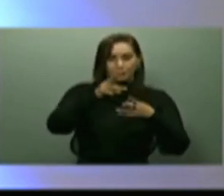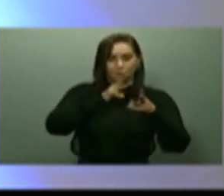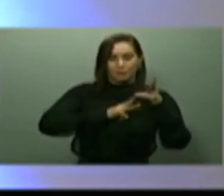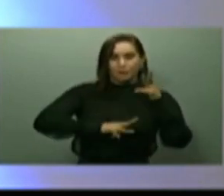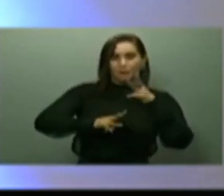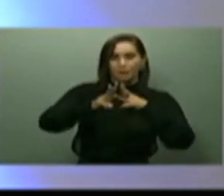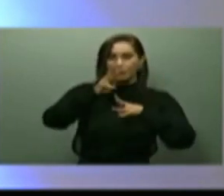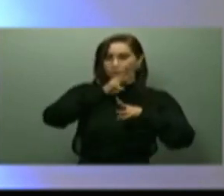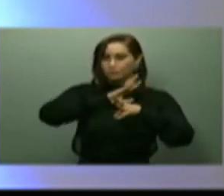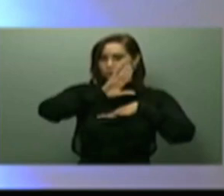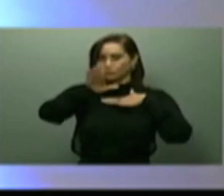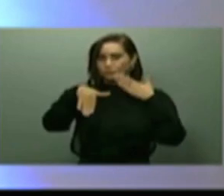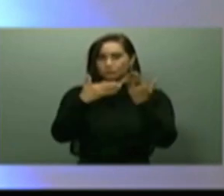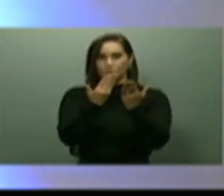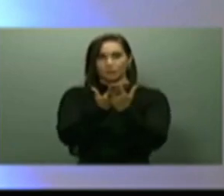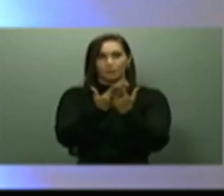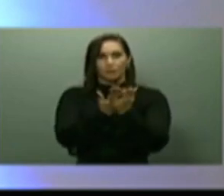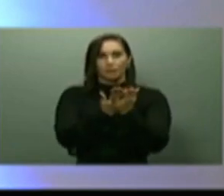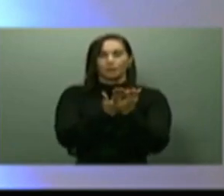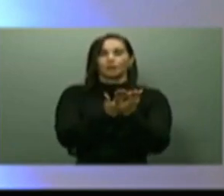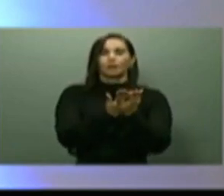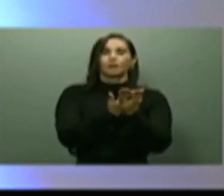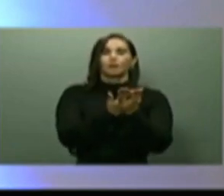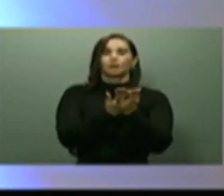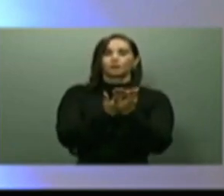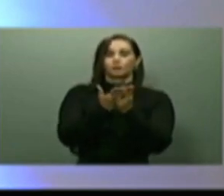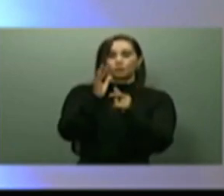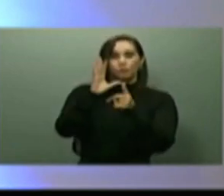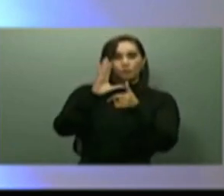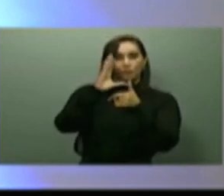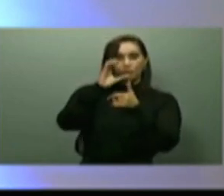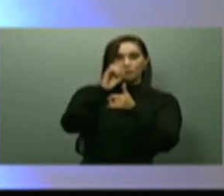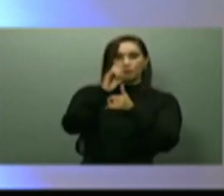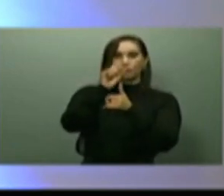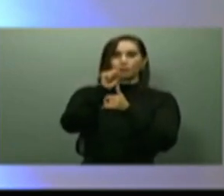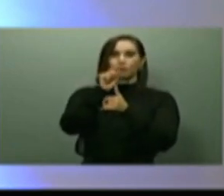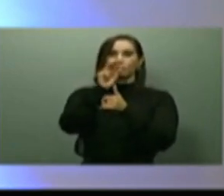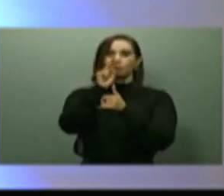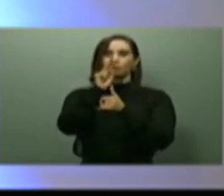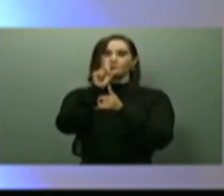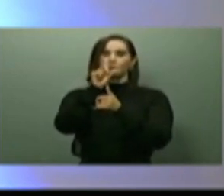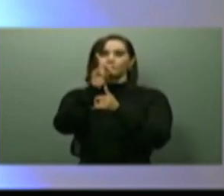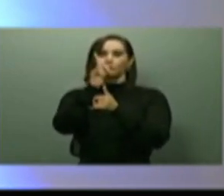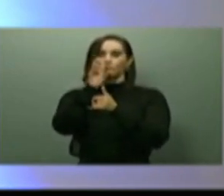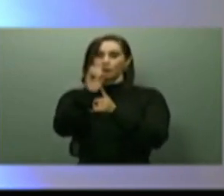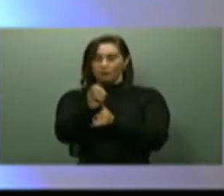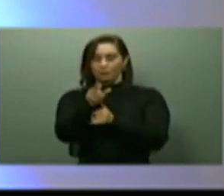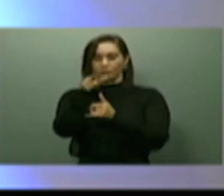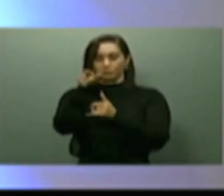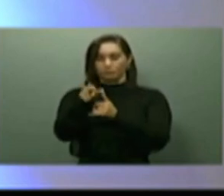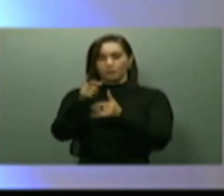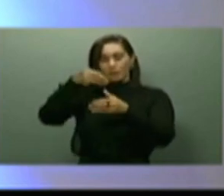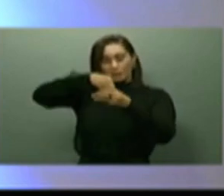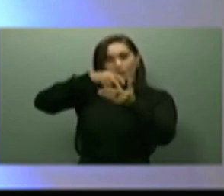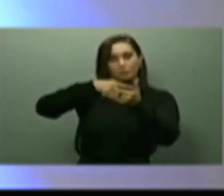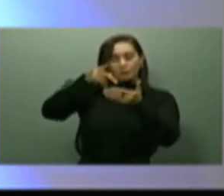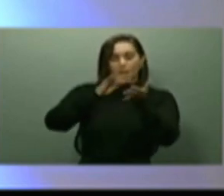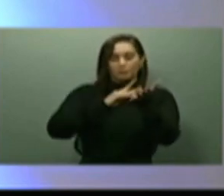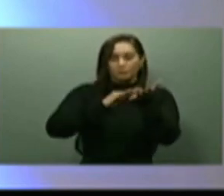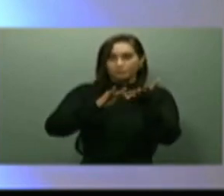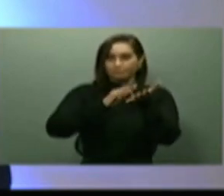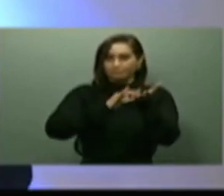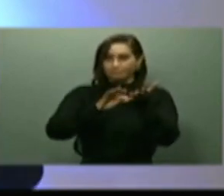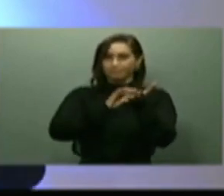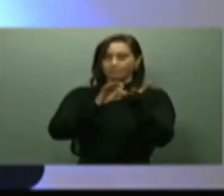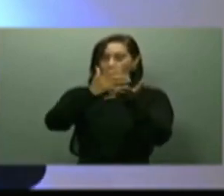sea, ¿no?, en todos los consulados del mundo, en entrar un programa de digitalización